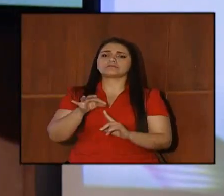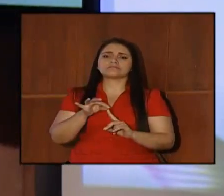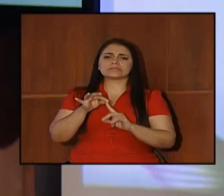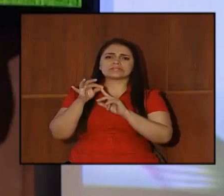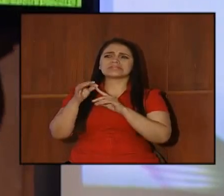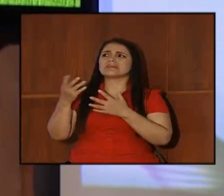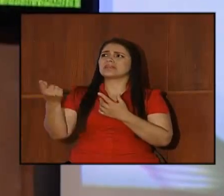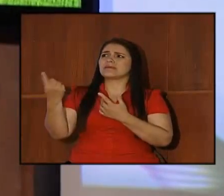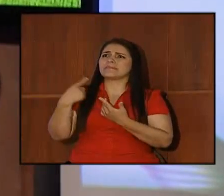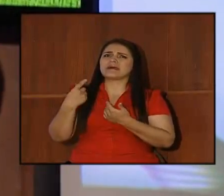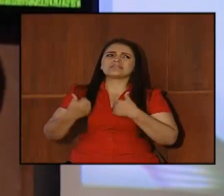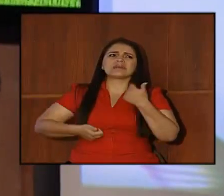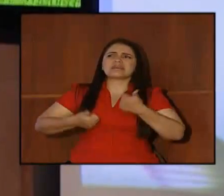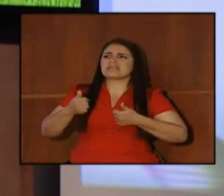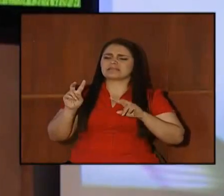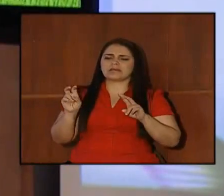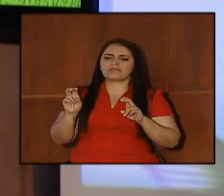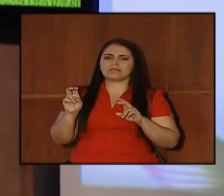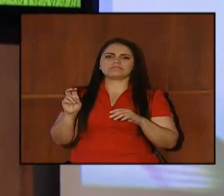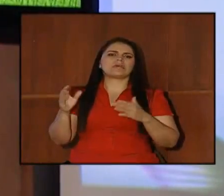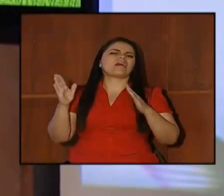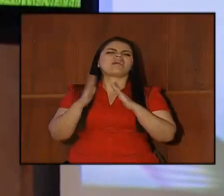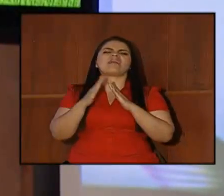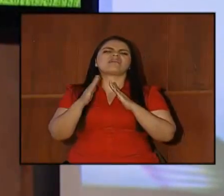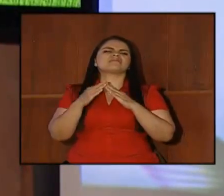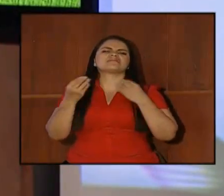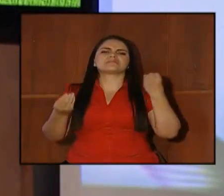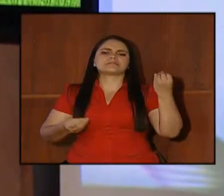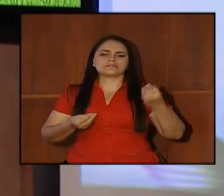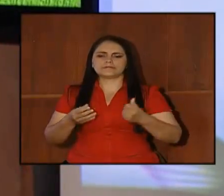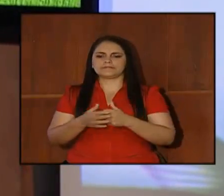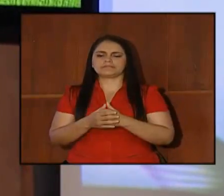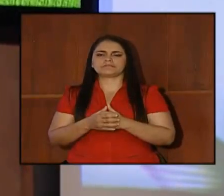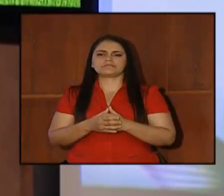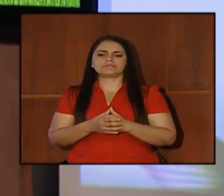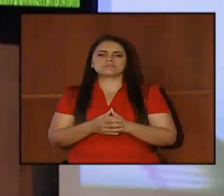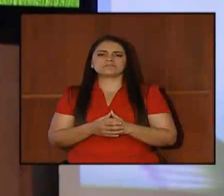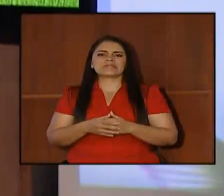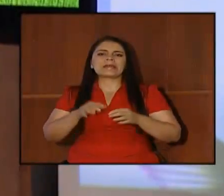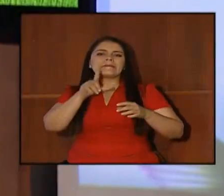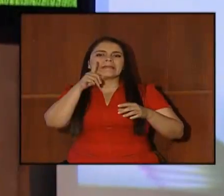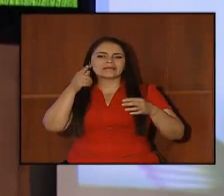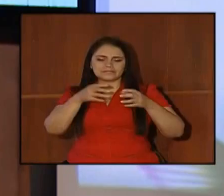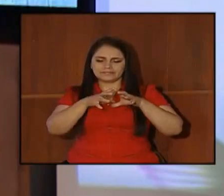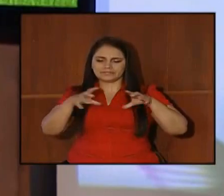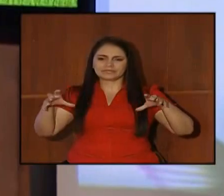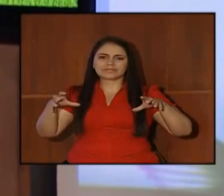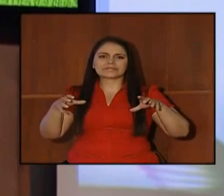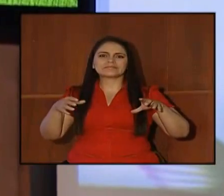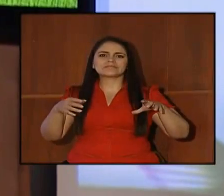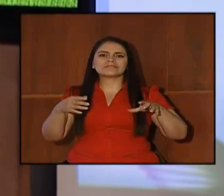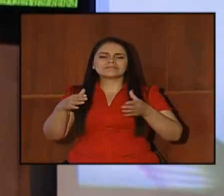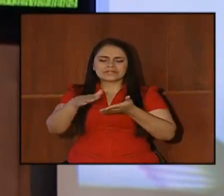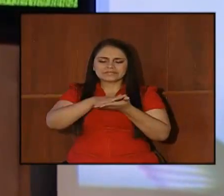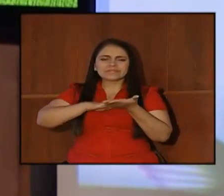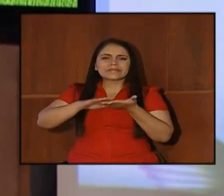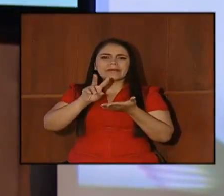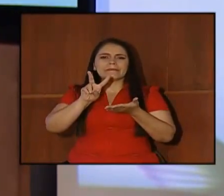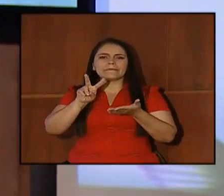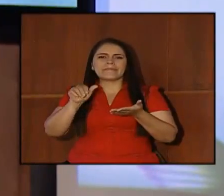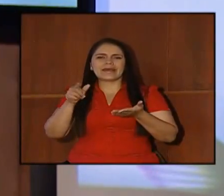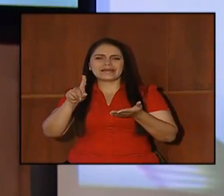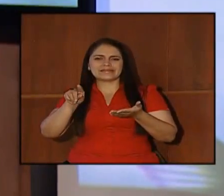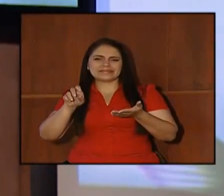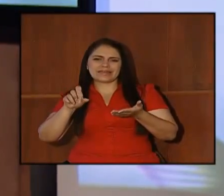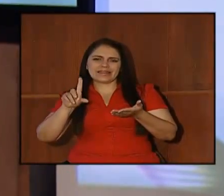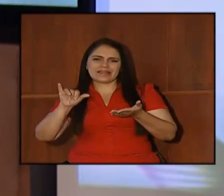parche especial, ¿qué hago en la casa? Coger una gasa, echarle vaselina a la gasa, una capa de vaselina y